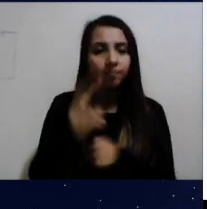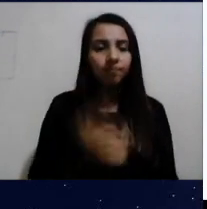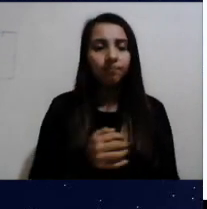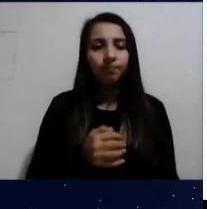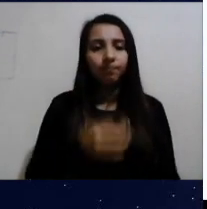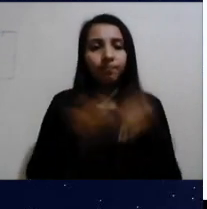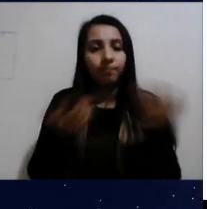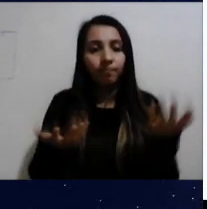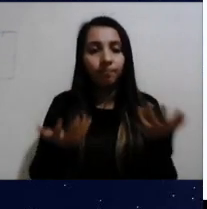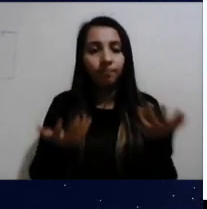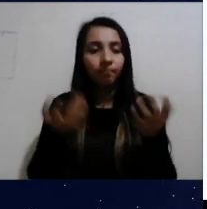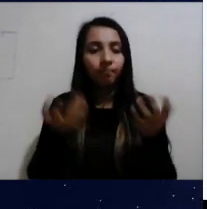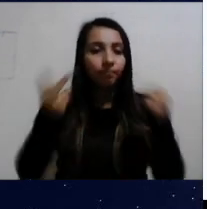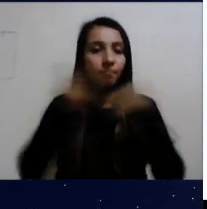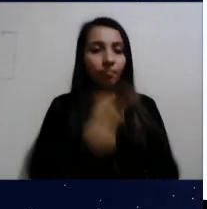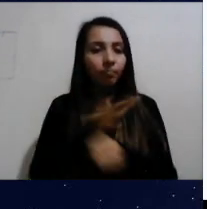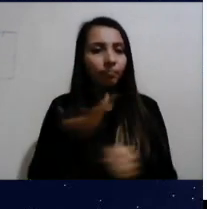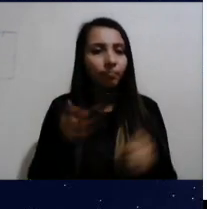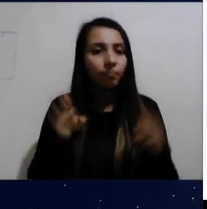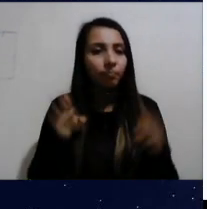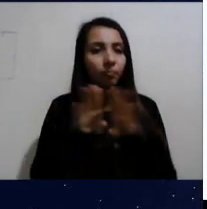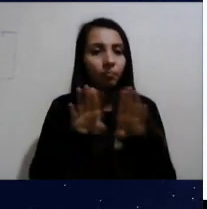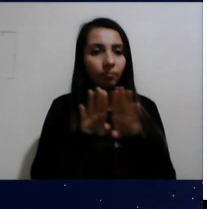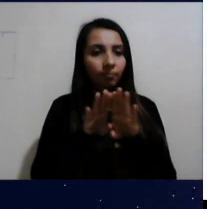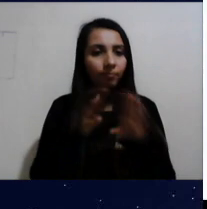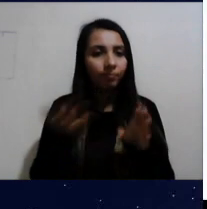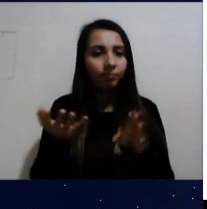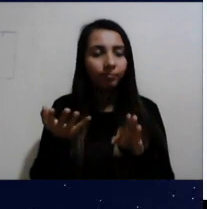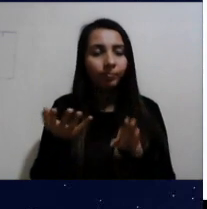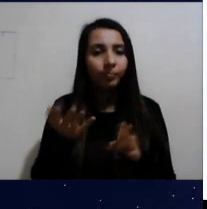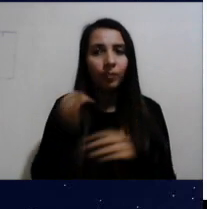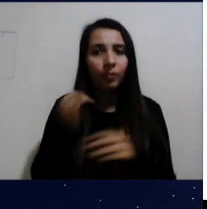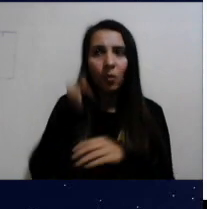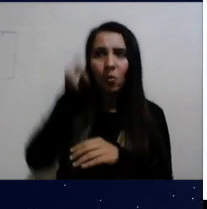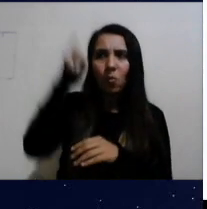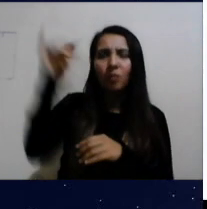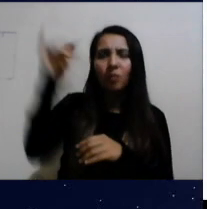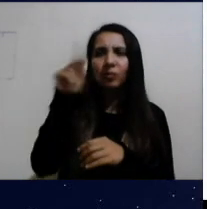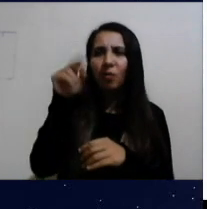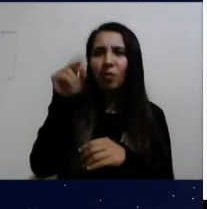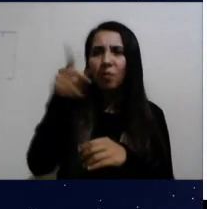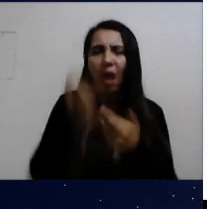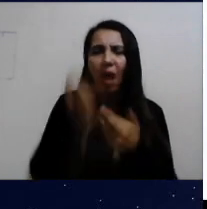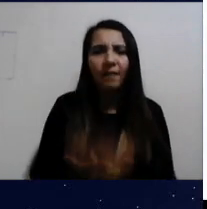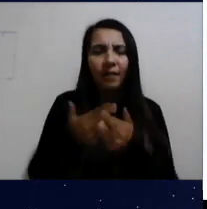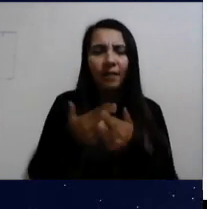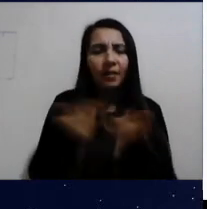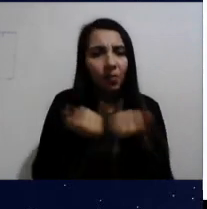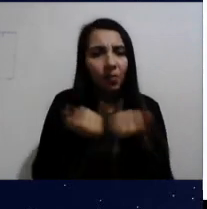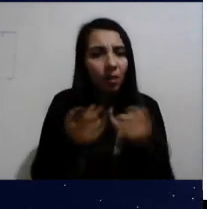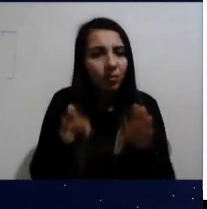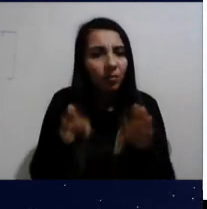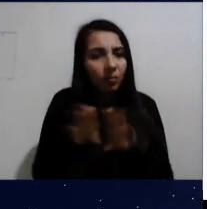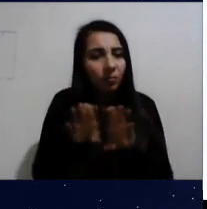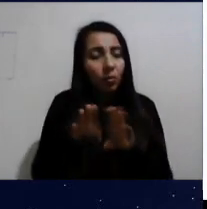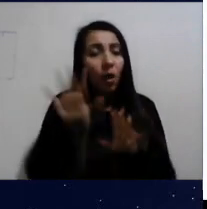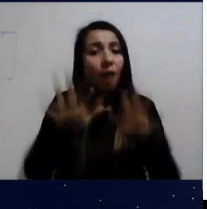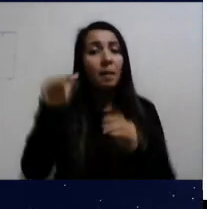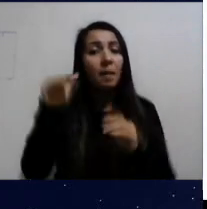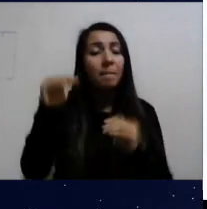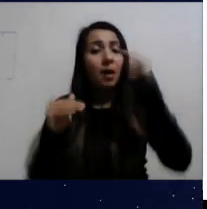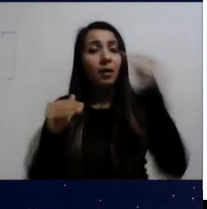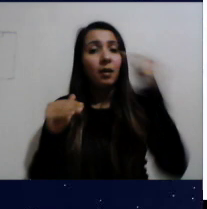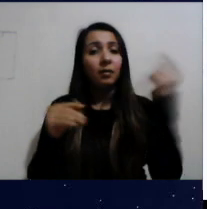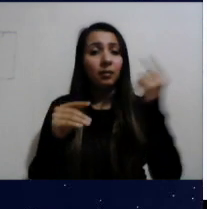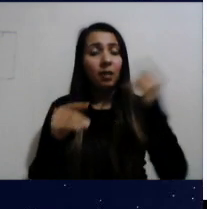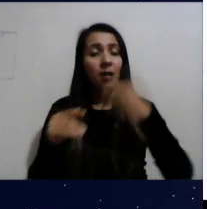hay abundancias 100 veces superiores a las que tenemos en nuestro entorno? Bueno, pues eso es porque hay un proceso de mezcla en